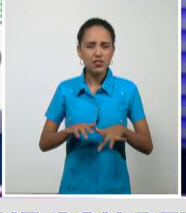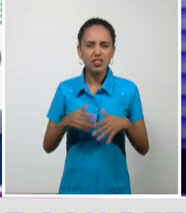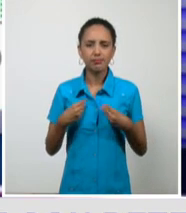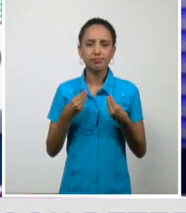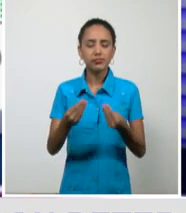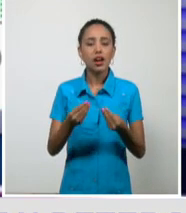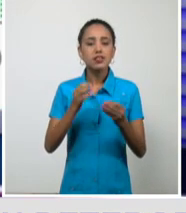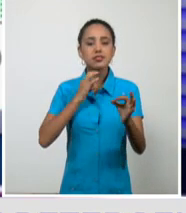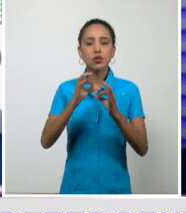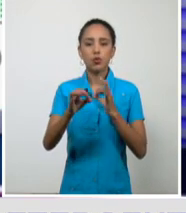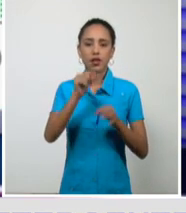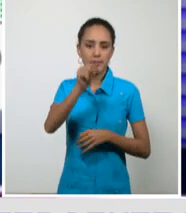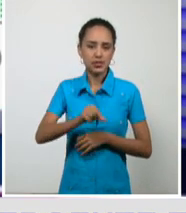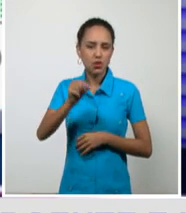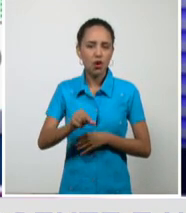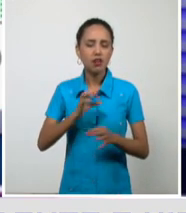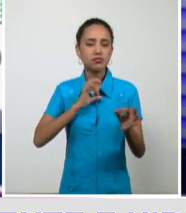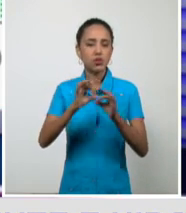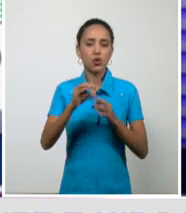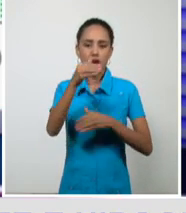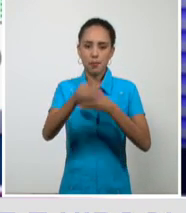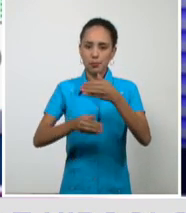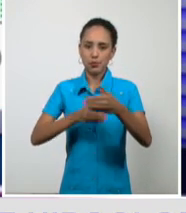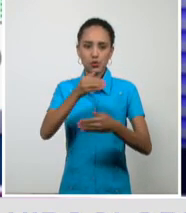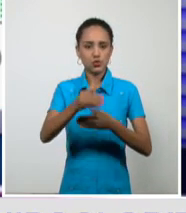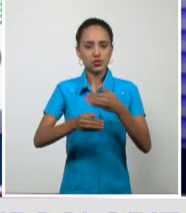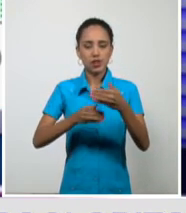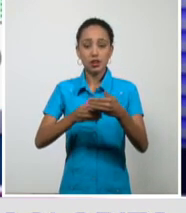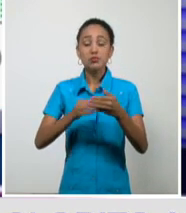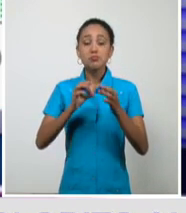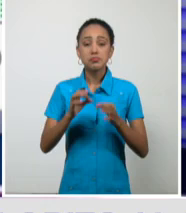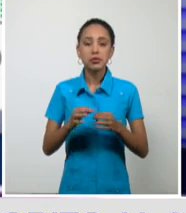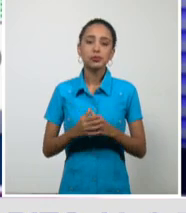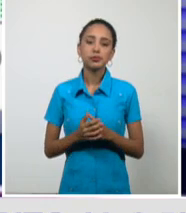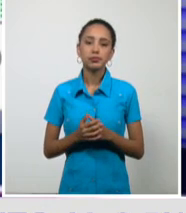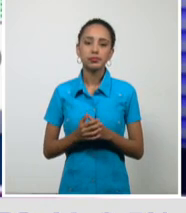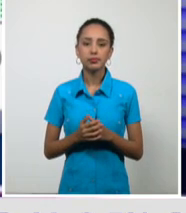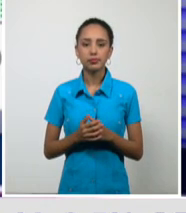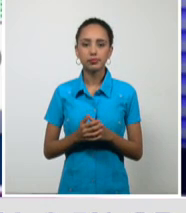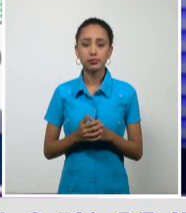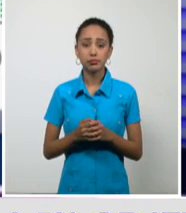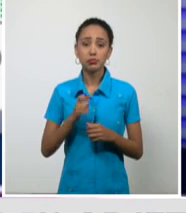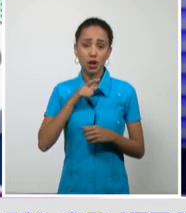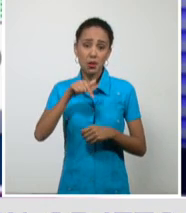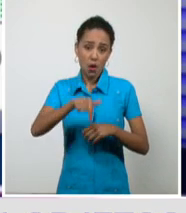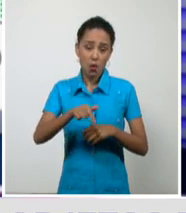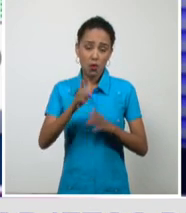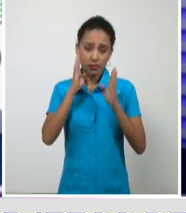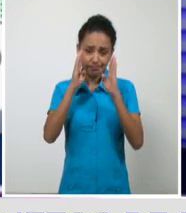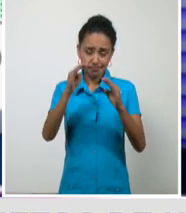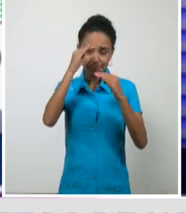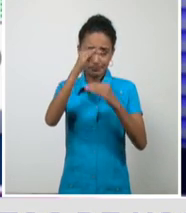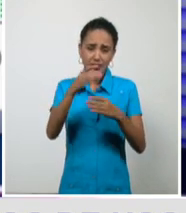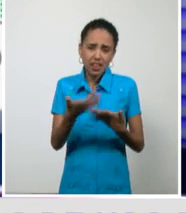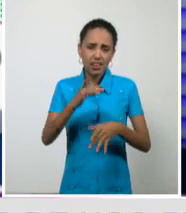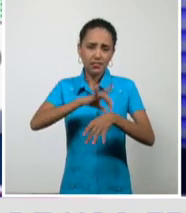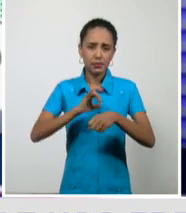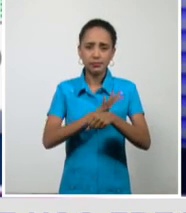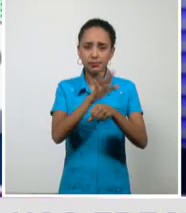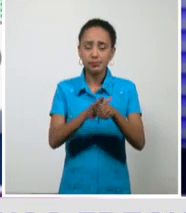de los procesos que se realizan y que están vinculados con esta pandemia, con la COVID-19. y